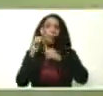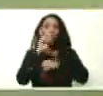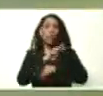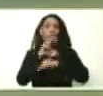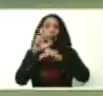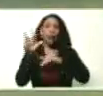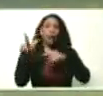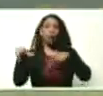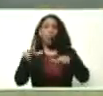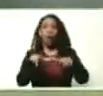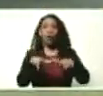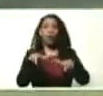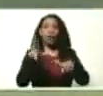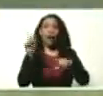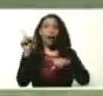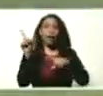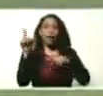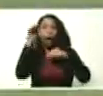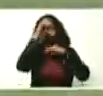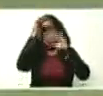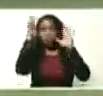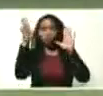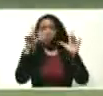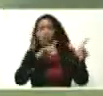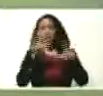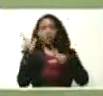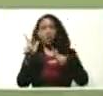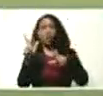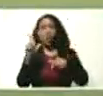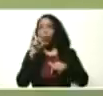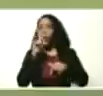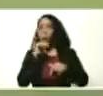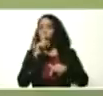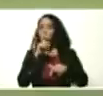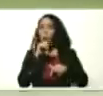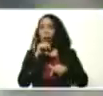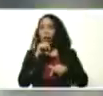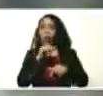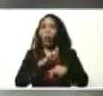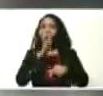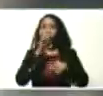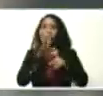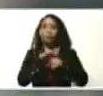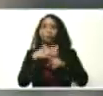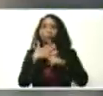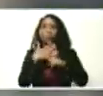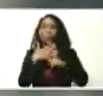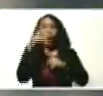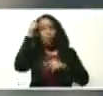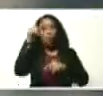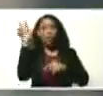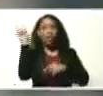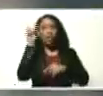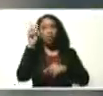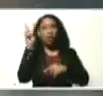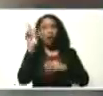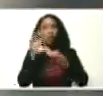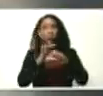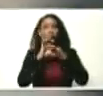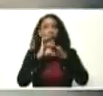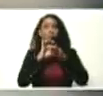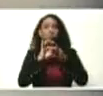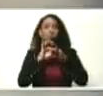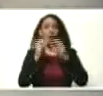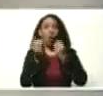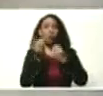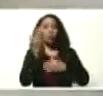23 sectores, están siendo atendidos, presidente. No hay terrible situación que el pueblo venezolano en unión, como